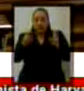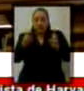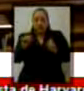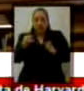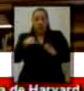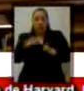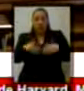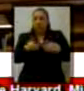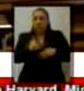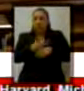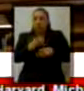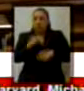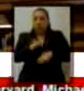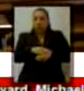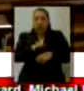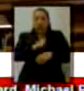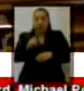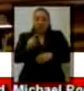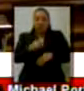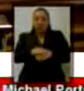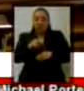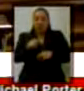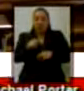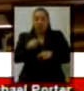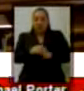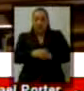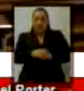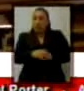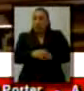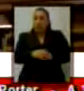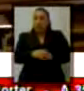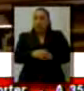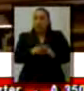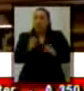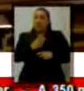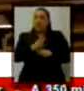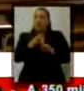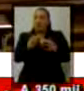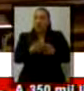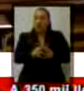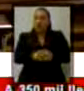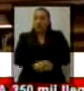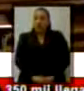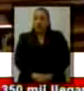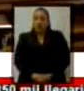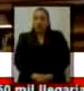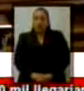puede formular su denuncia en este tema de violencia familiar.